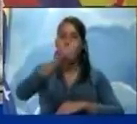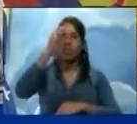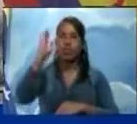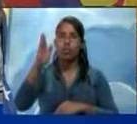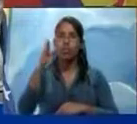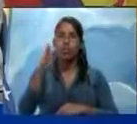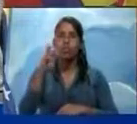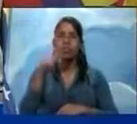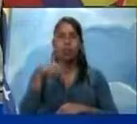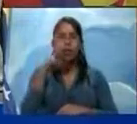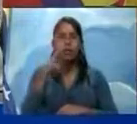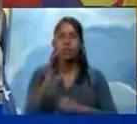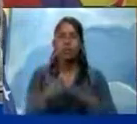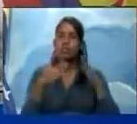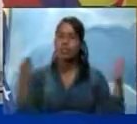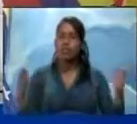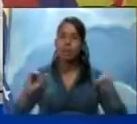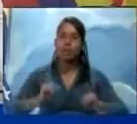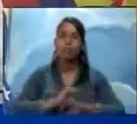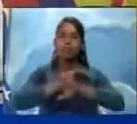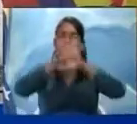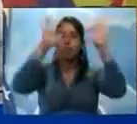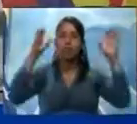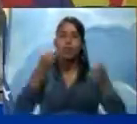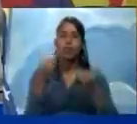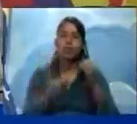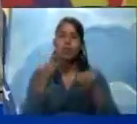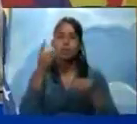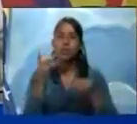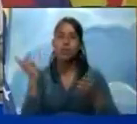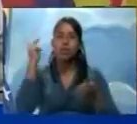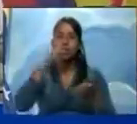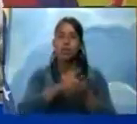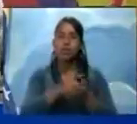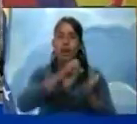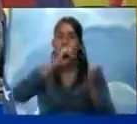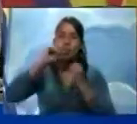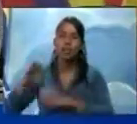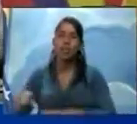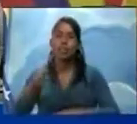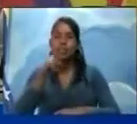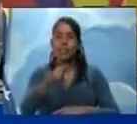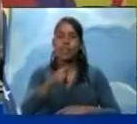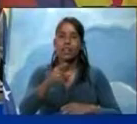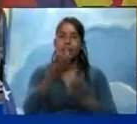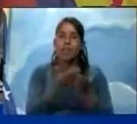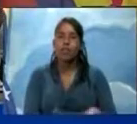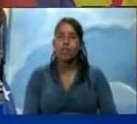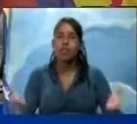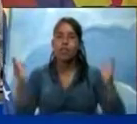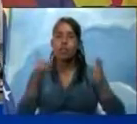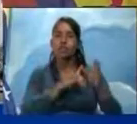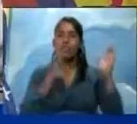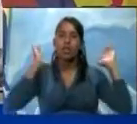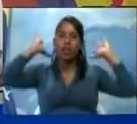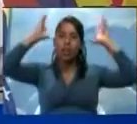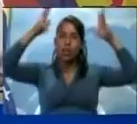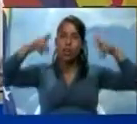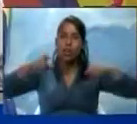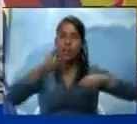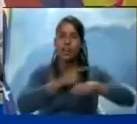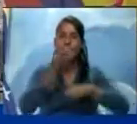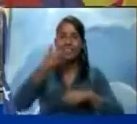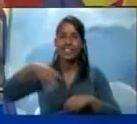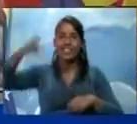ha visto ese gran milagro, como Daniel fue arrojado en el foso de los leones y el rey